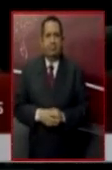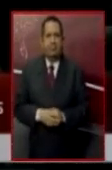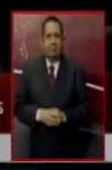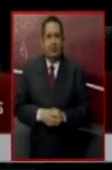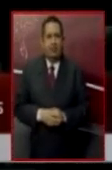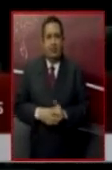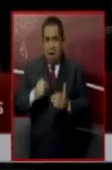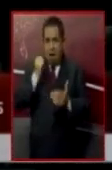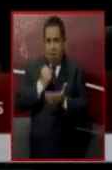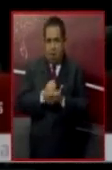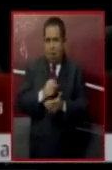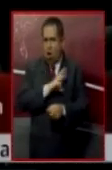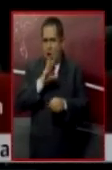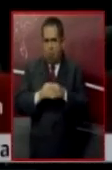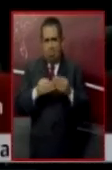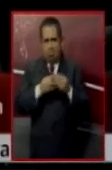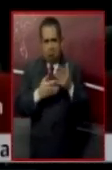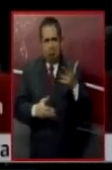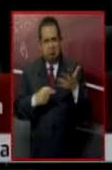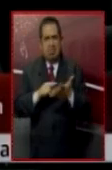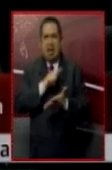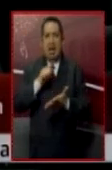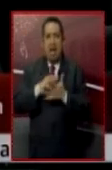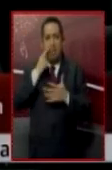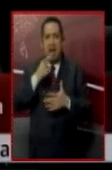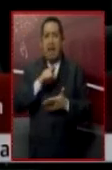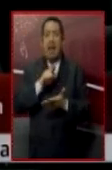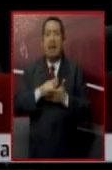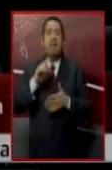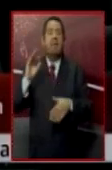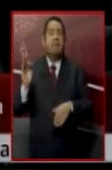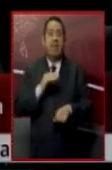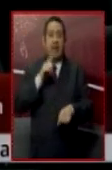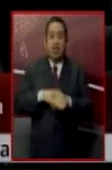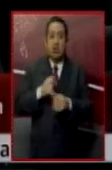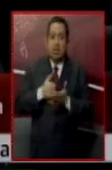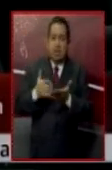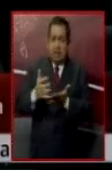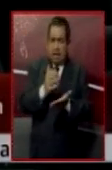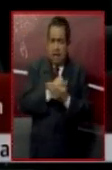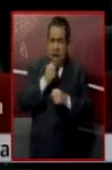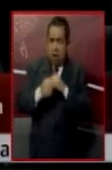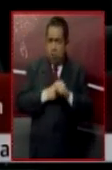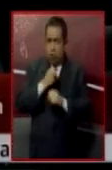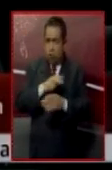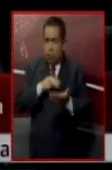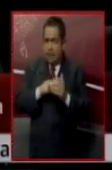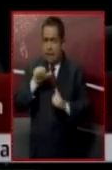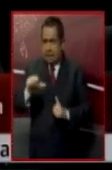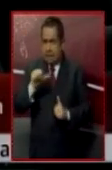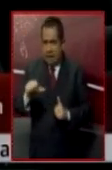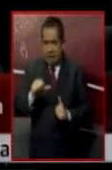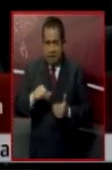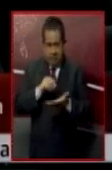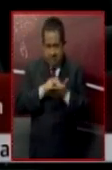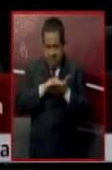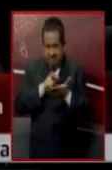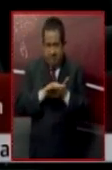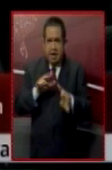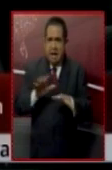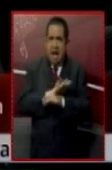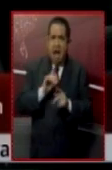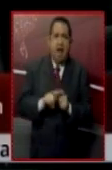Está aprobado en lo general y en lo particular el proyecto de decreto por el que se expide la Ley de Ingresos de la Federación para el ejercicio fiscal de 2016. Se devuelve